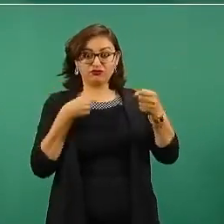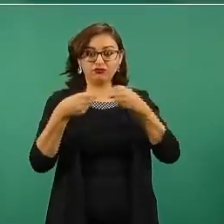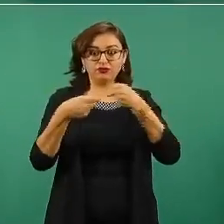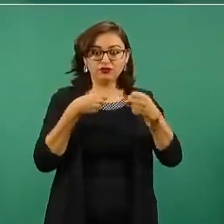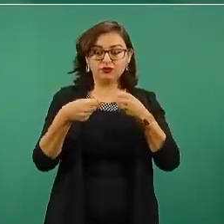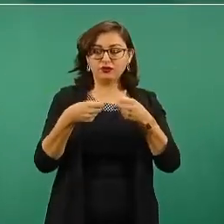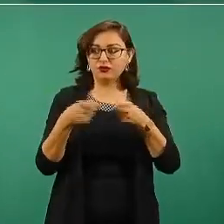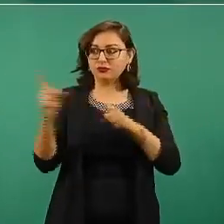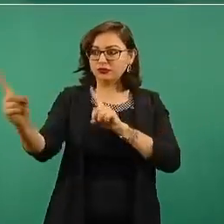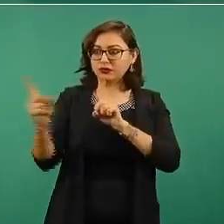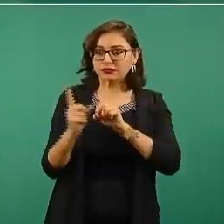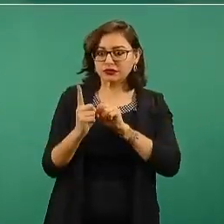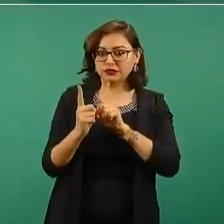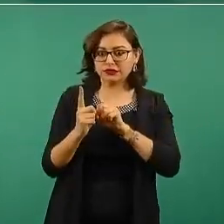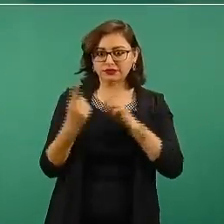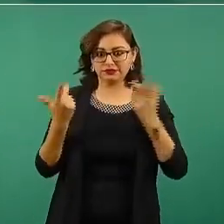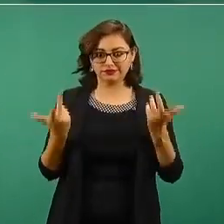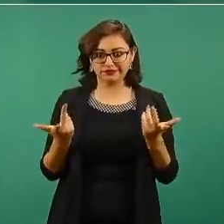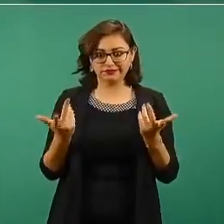Pero le agradezco mucho